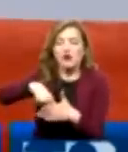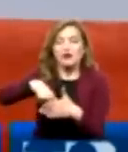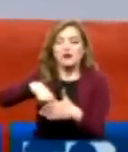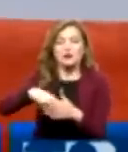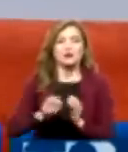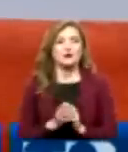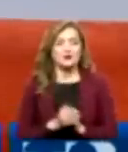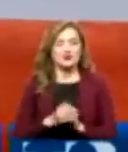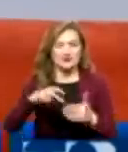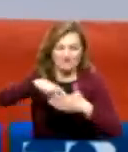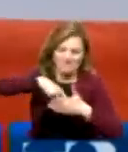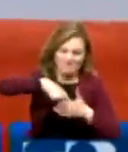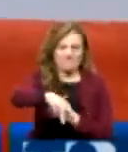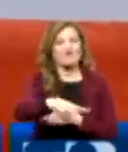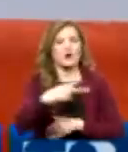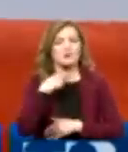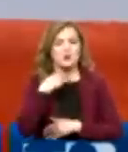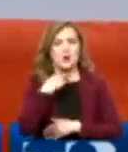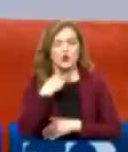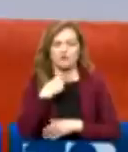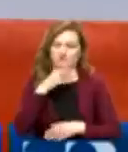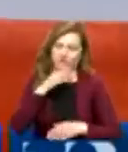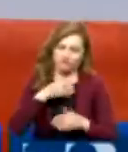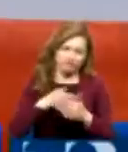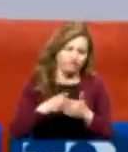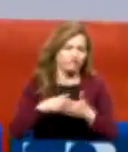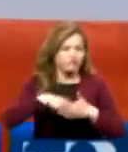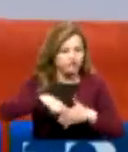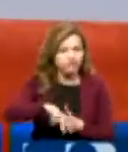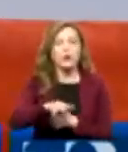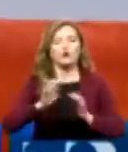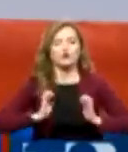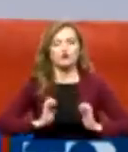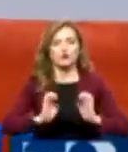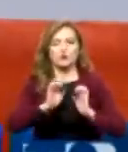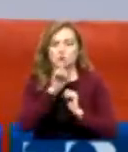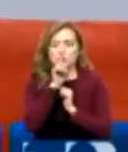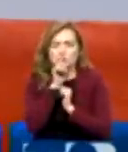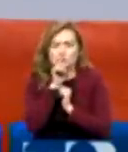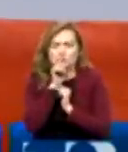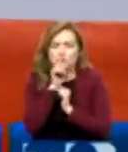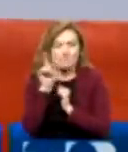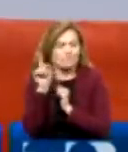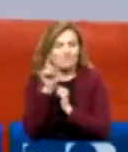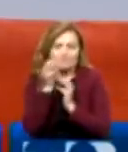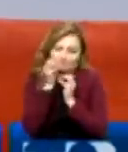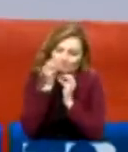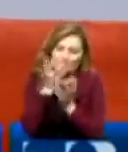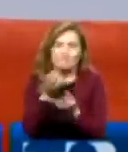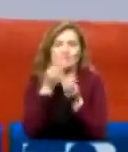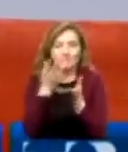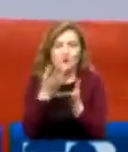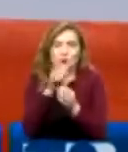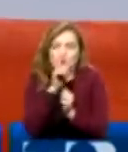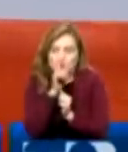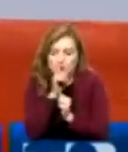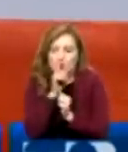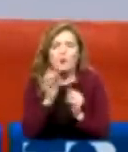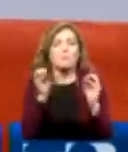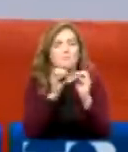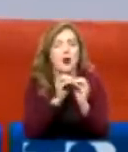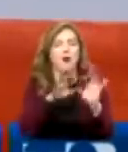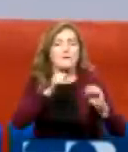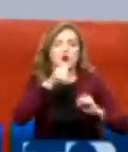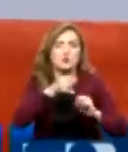objetivo, vencer el miedo, vencer el silencio, porque el silencio solamente es la complicidad para que siga habiendo más violaciones y para